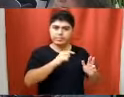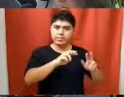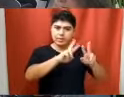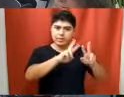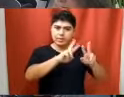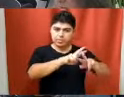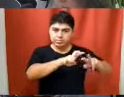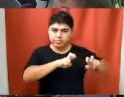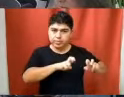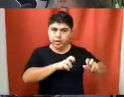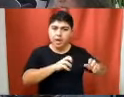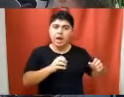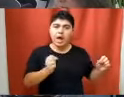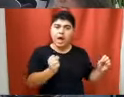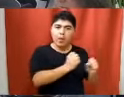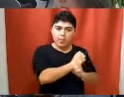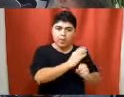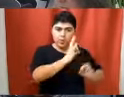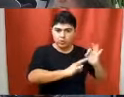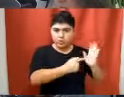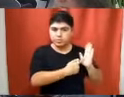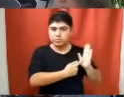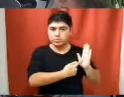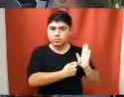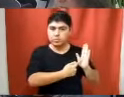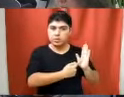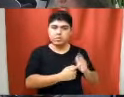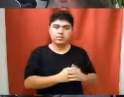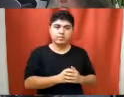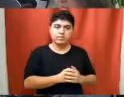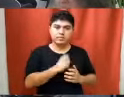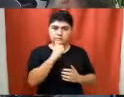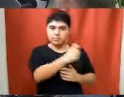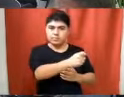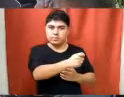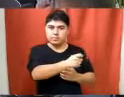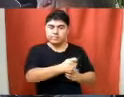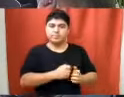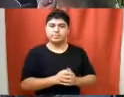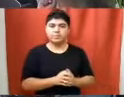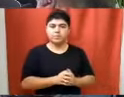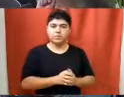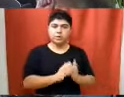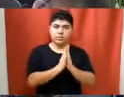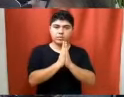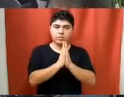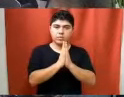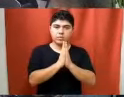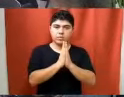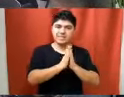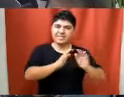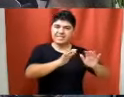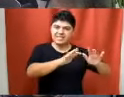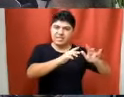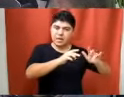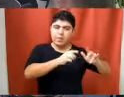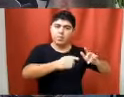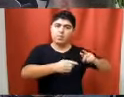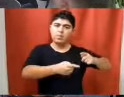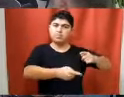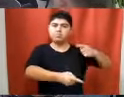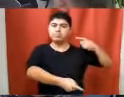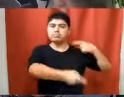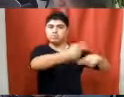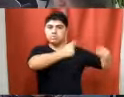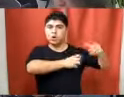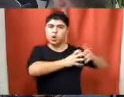la Comisión sugiere aprobar el proyecto de comunicación adjunto. Señora Presidenta. Sí, tiene la palabra. Solicito que el expediente vuelva a comisión, atento que hay